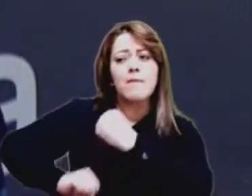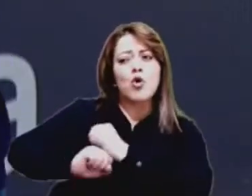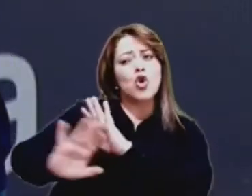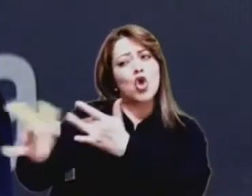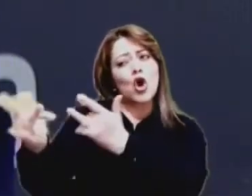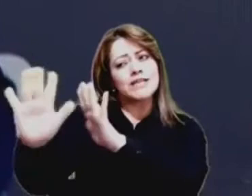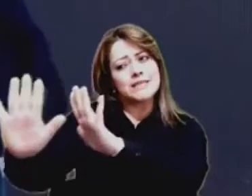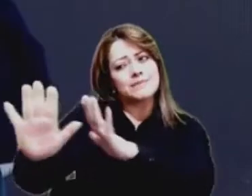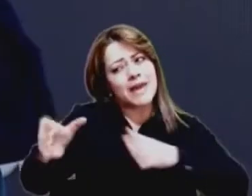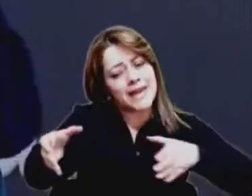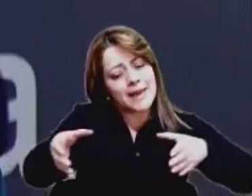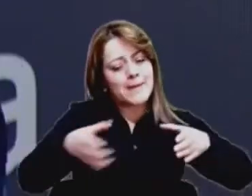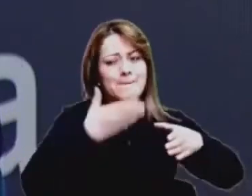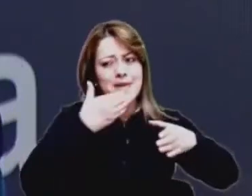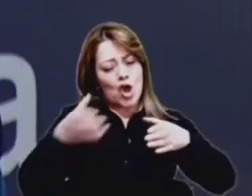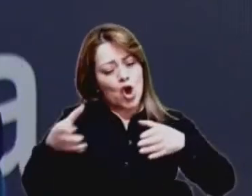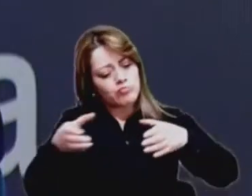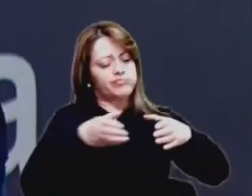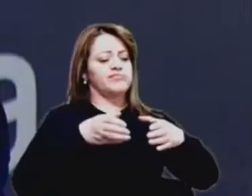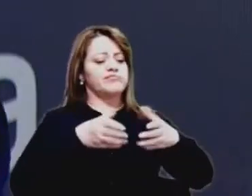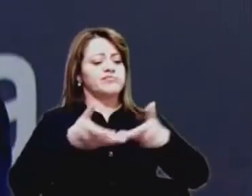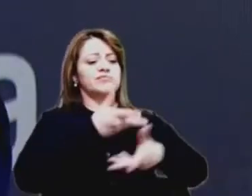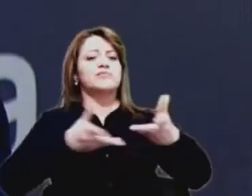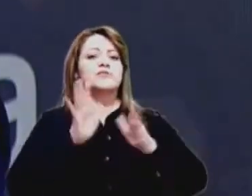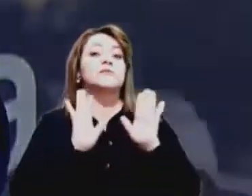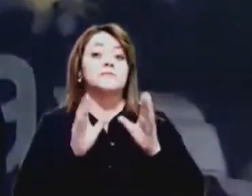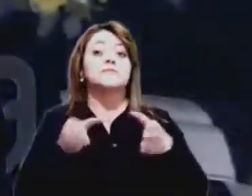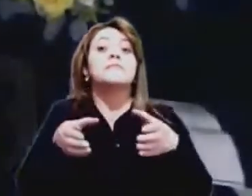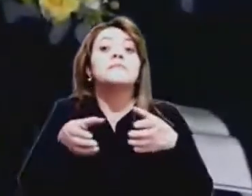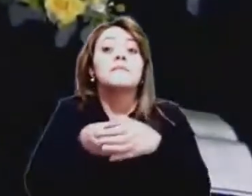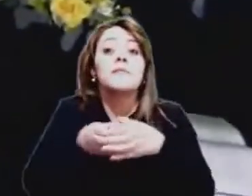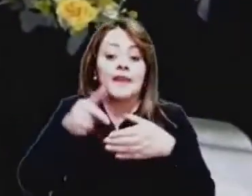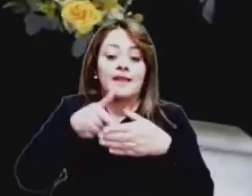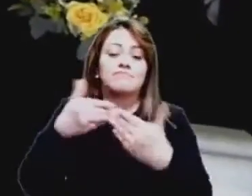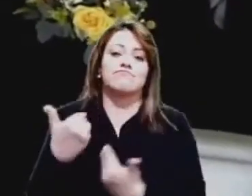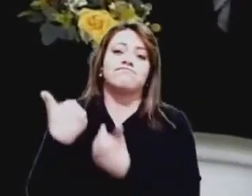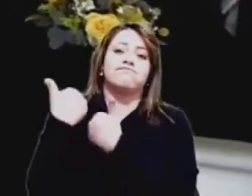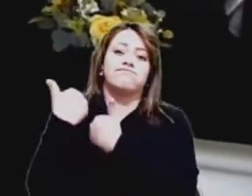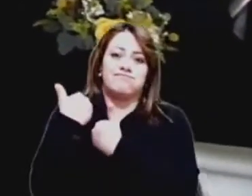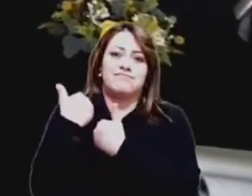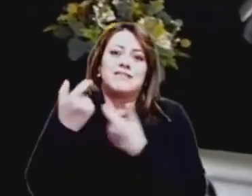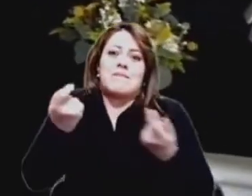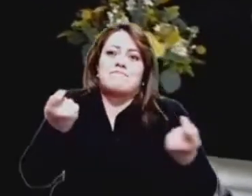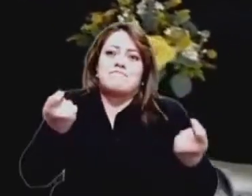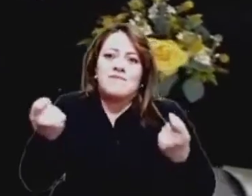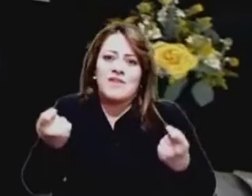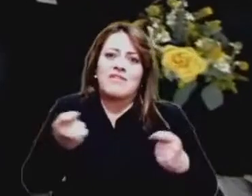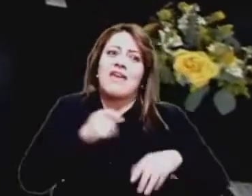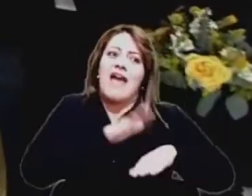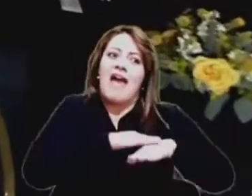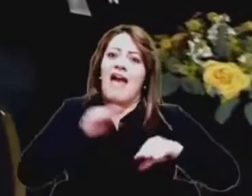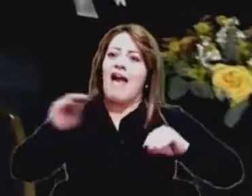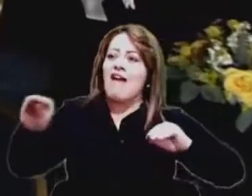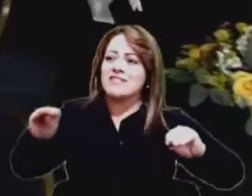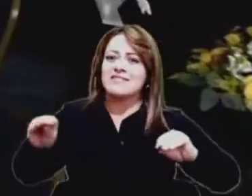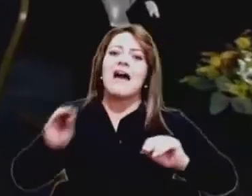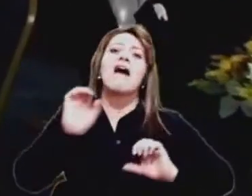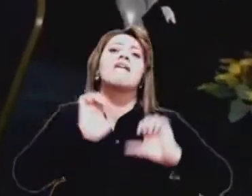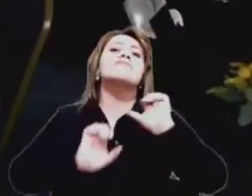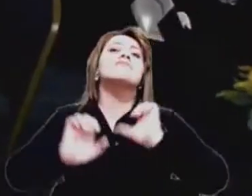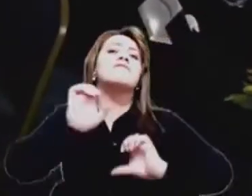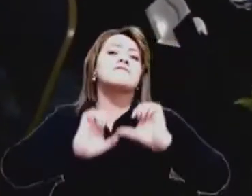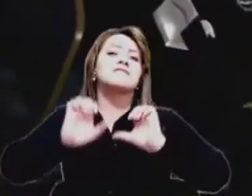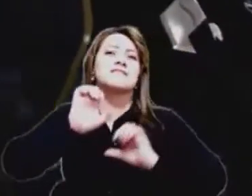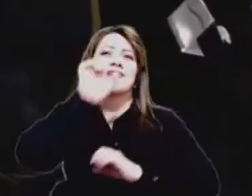contra del estado nosotros pues en la agencia tenemos esa misión y ese deber desde defender los intereses litigios de la nación